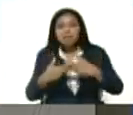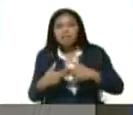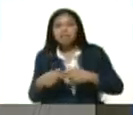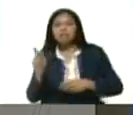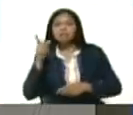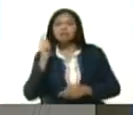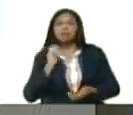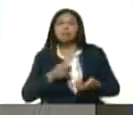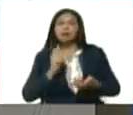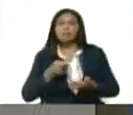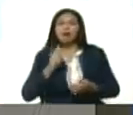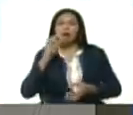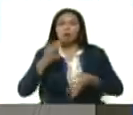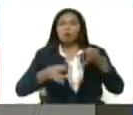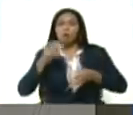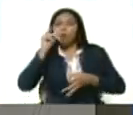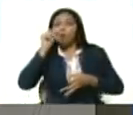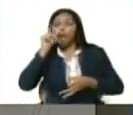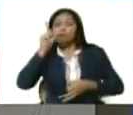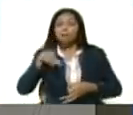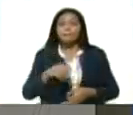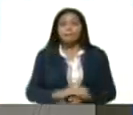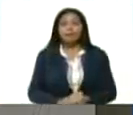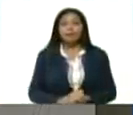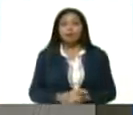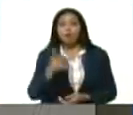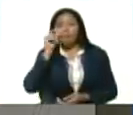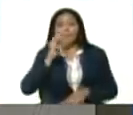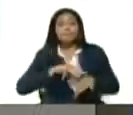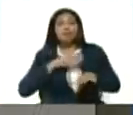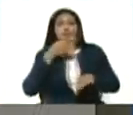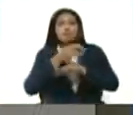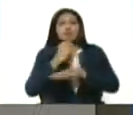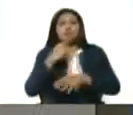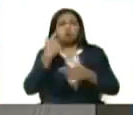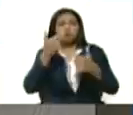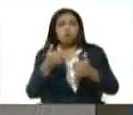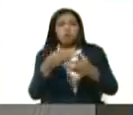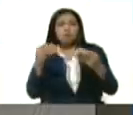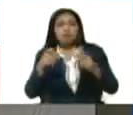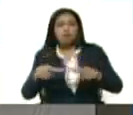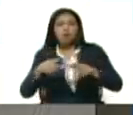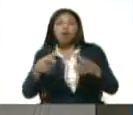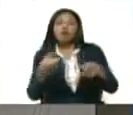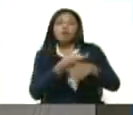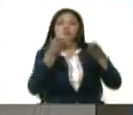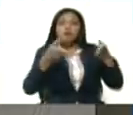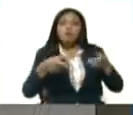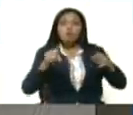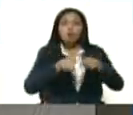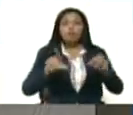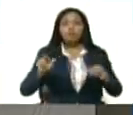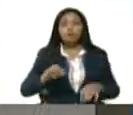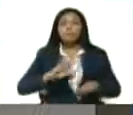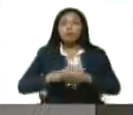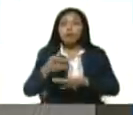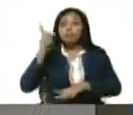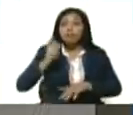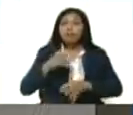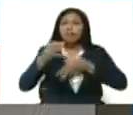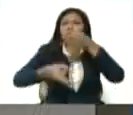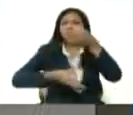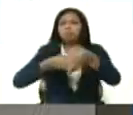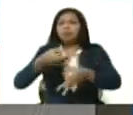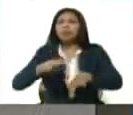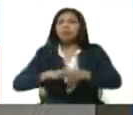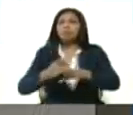a este señor epidemiólogo del Estado Nueva Esparta, de la Gobernación del Estado Nueva Esparta, porque él tiene que explicarle